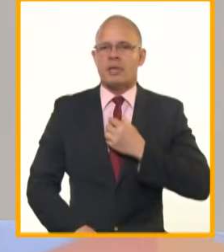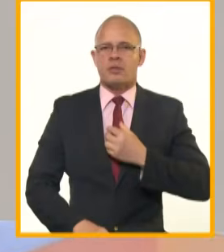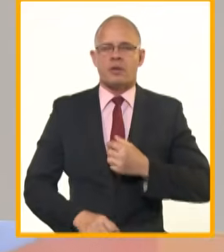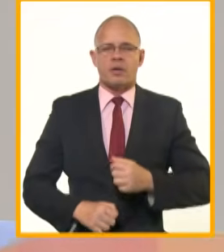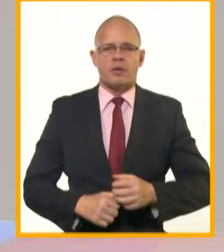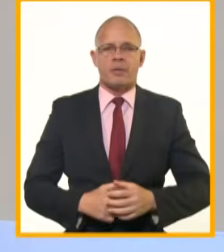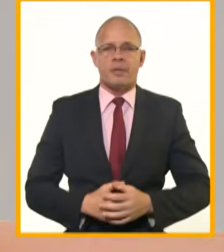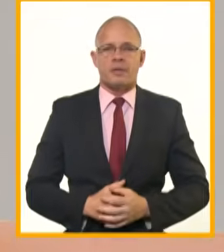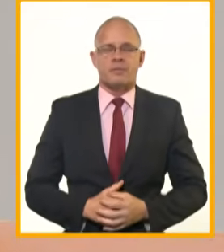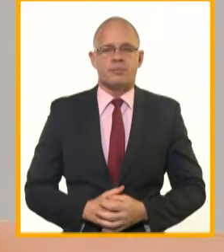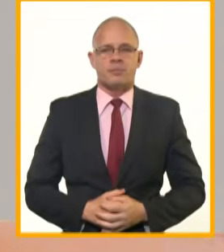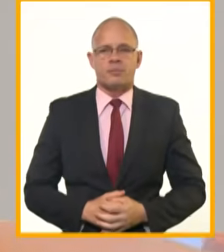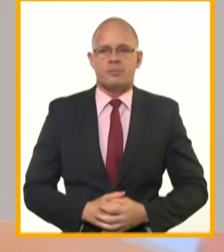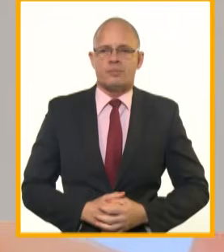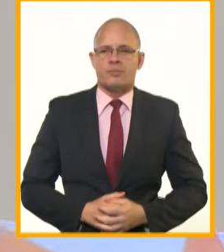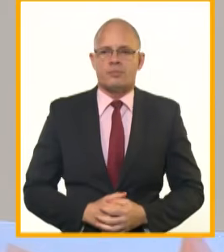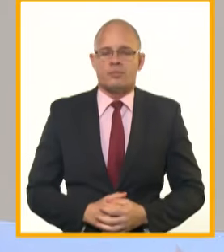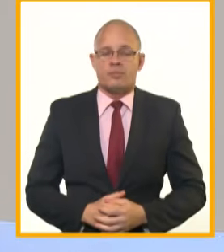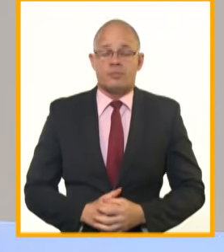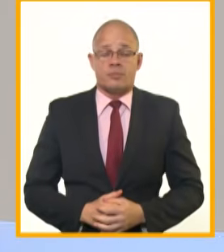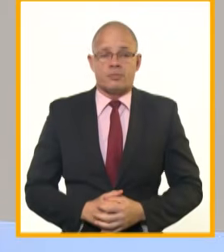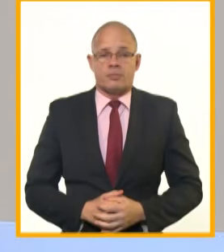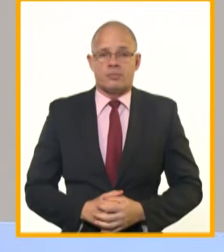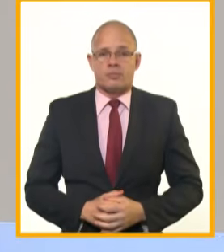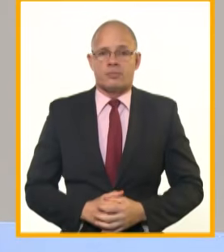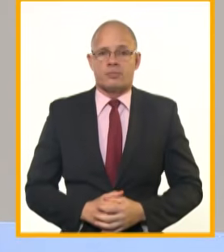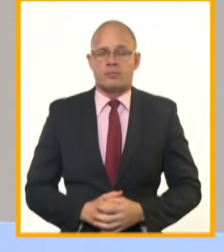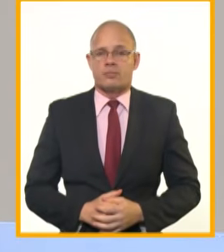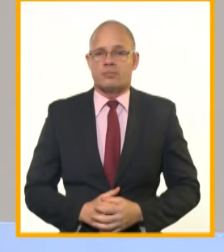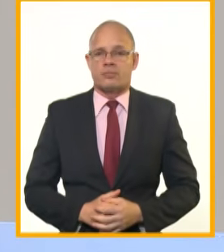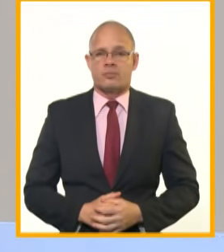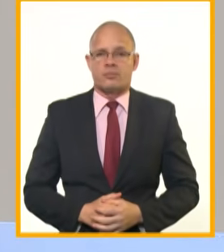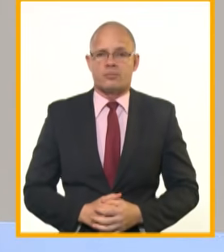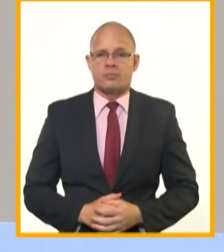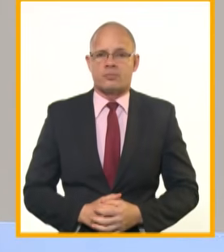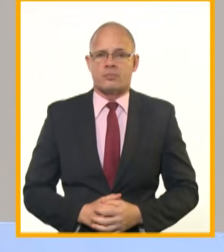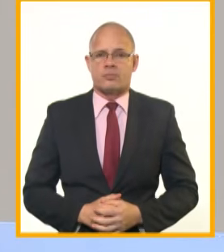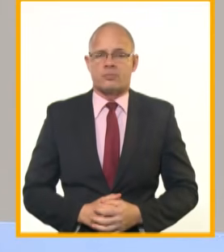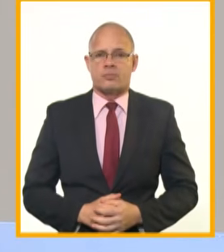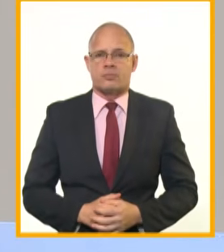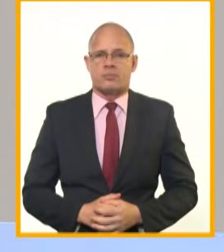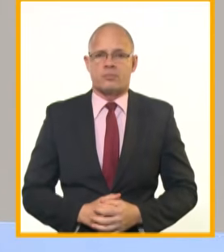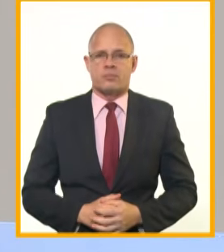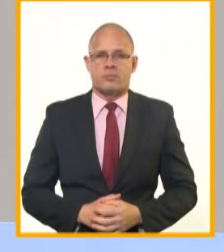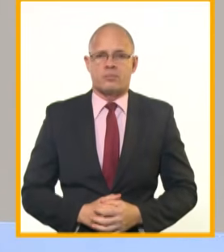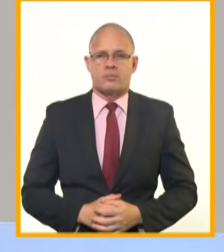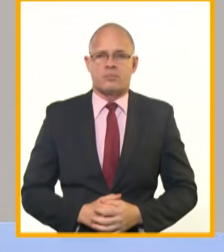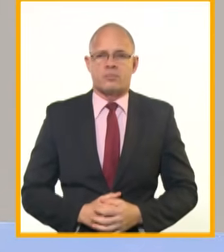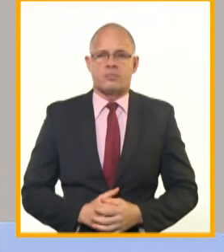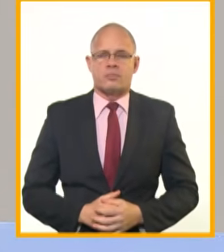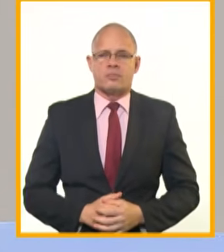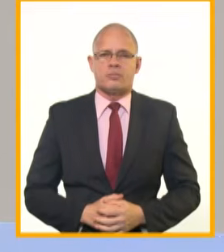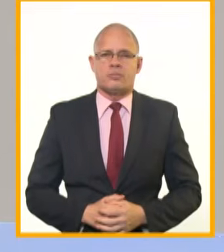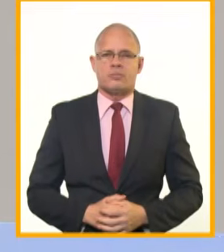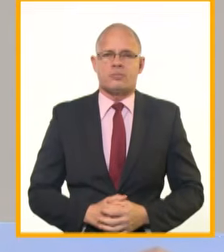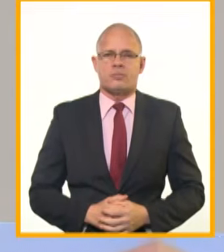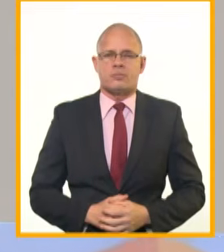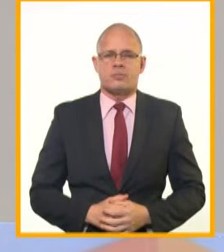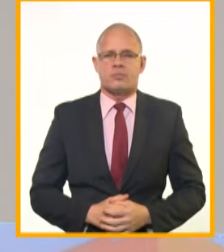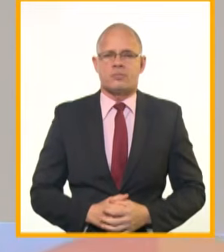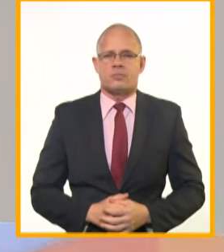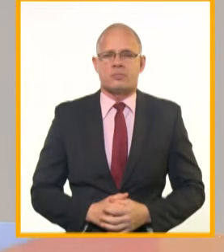grandes retos. Nosotros en la provincia no cuenta hoy con un gran hospital. hemos tenido